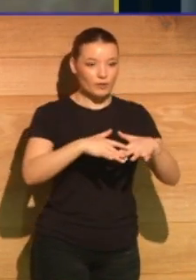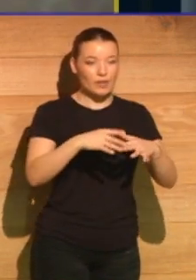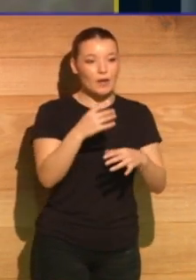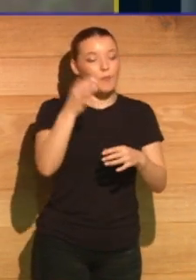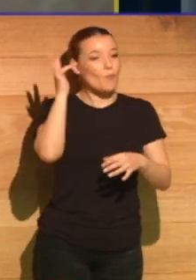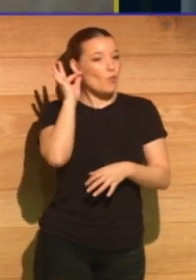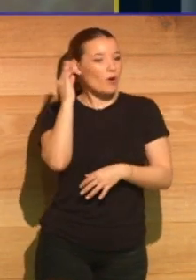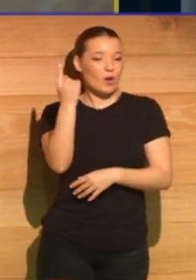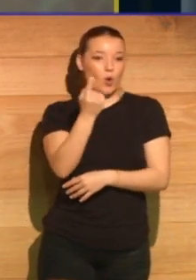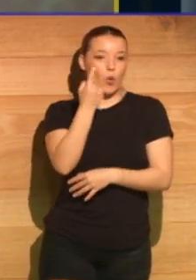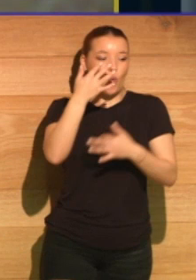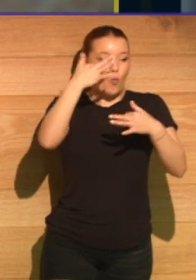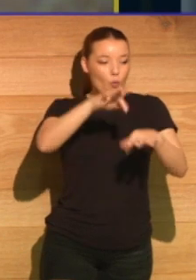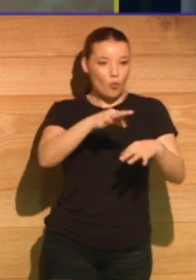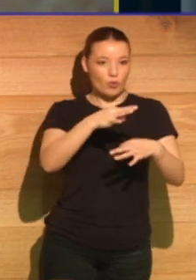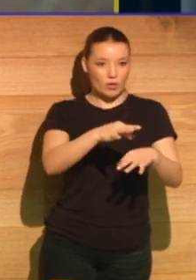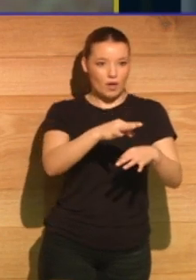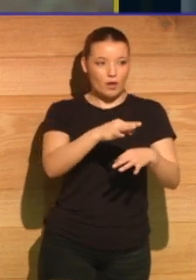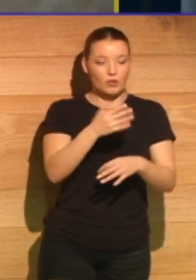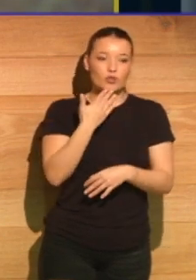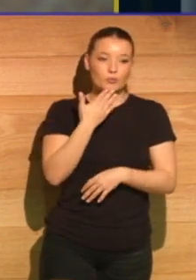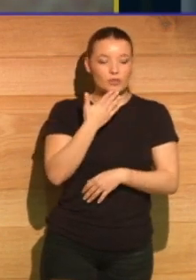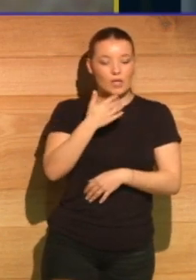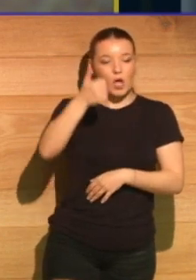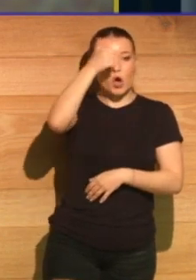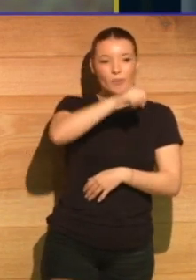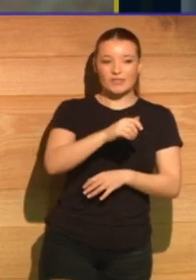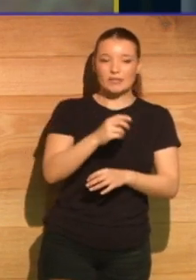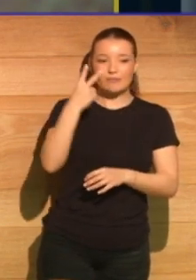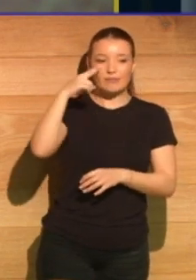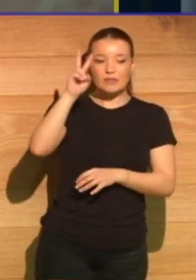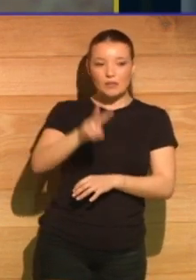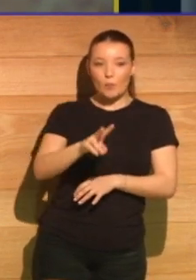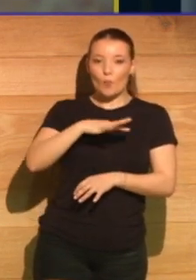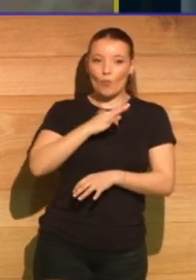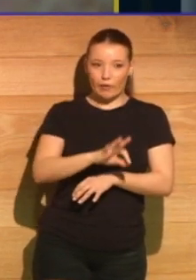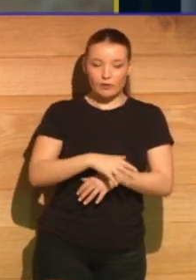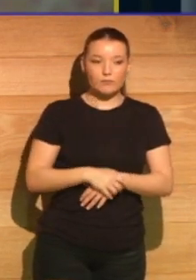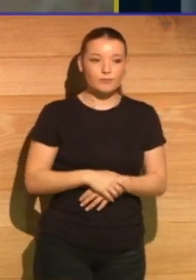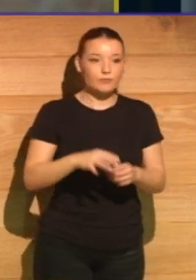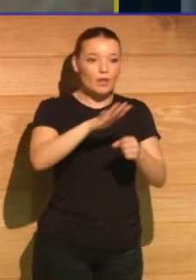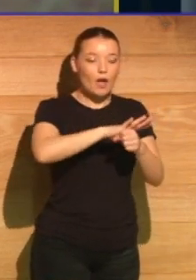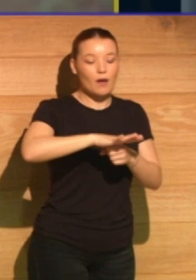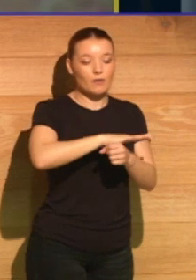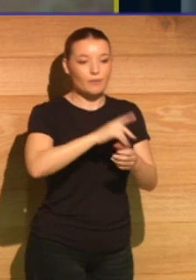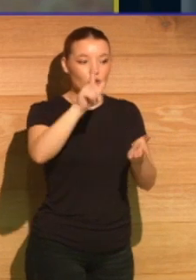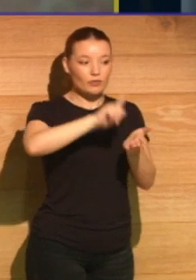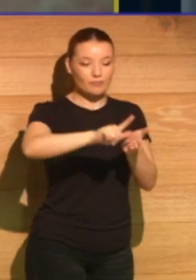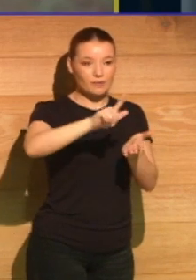identificar entre todos los hombres. Y en el caso, por ejemplo, de la literatura, en el ámbito literario, pues pasa lo